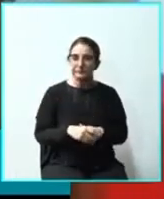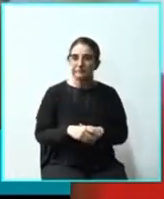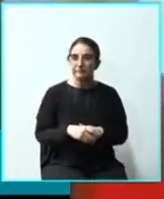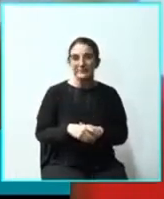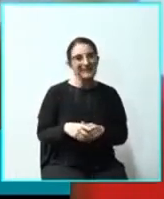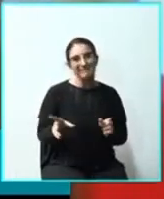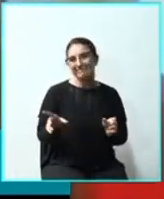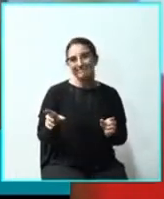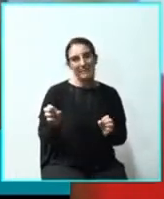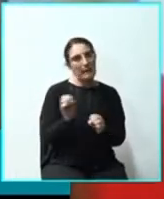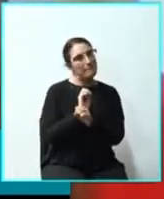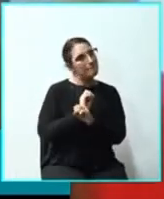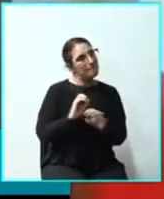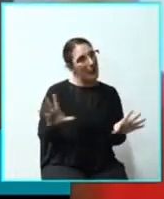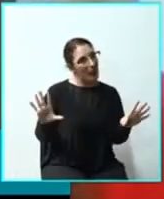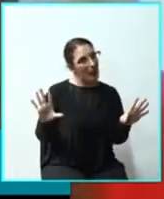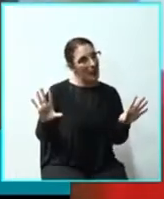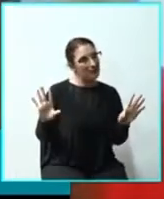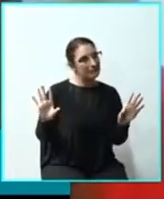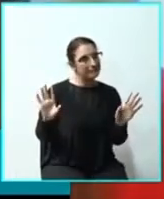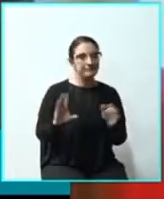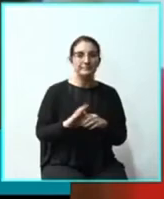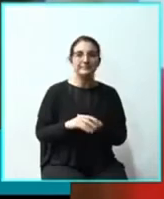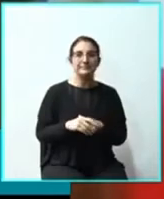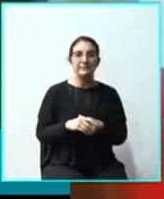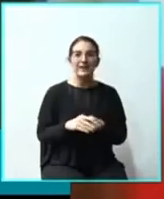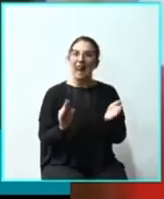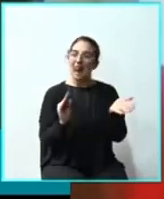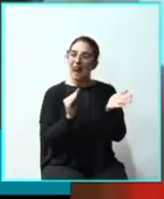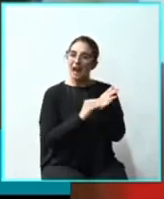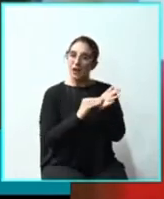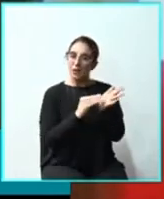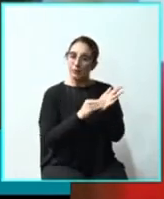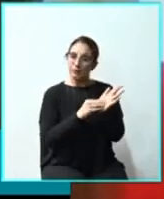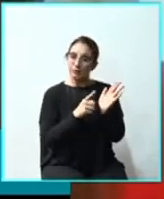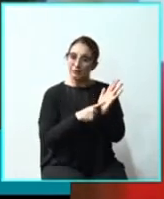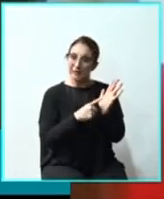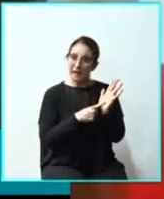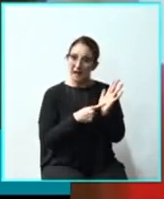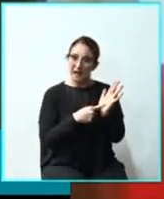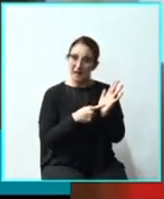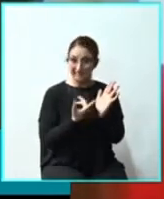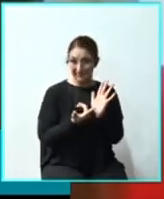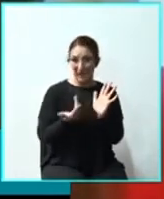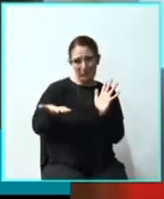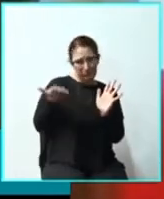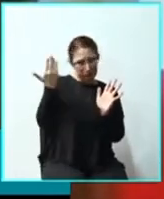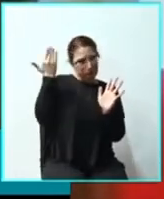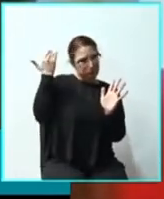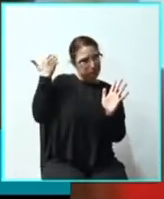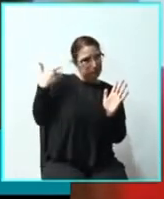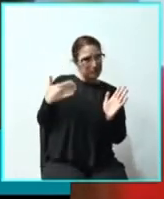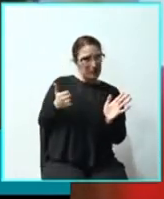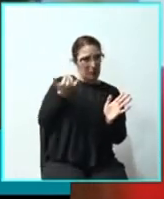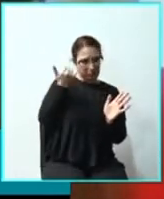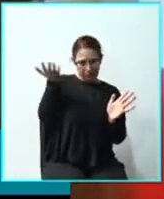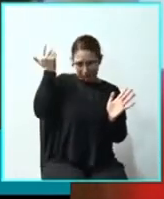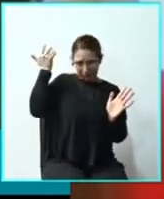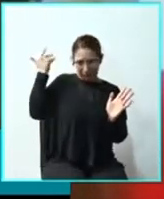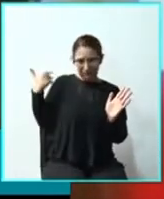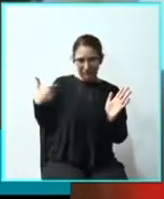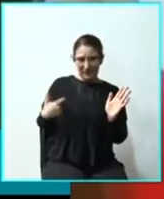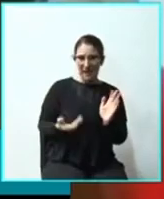Malas noticias. Esta norma estaba en la ley desde hace